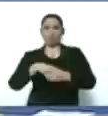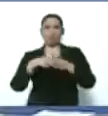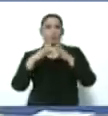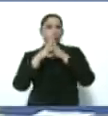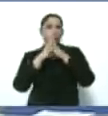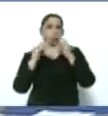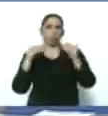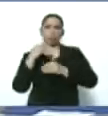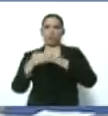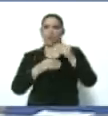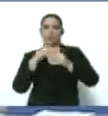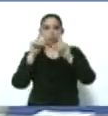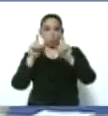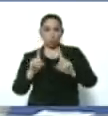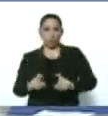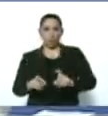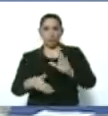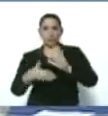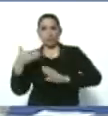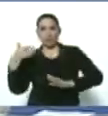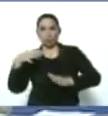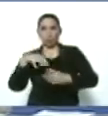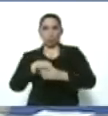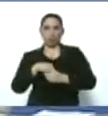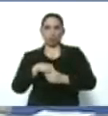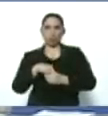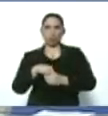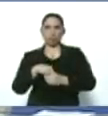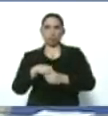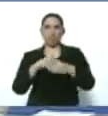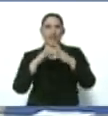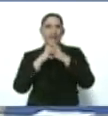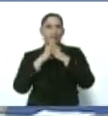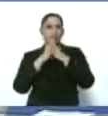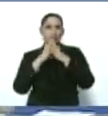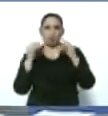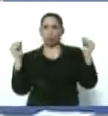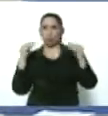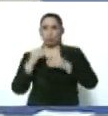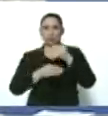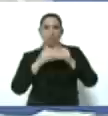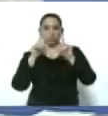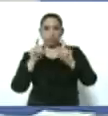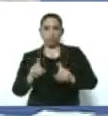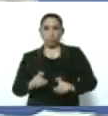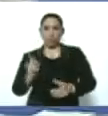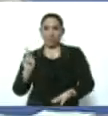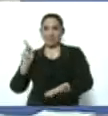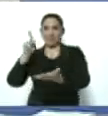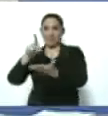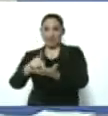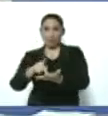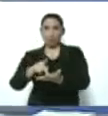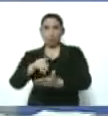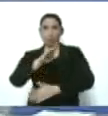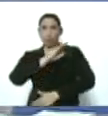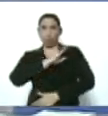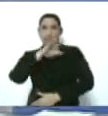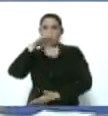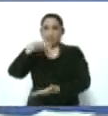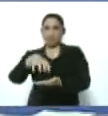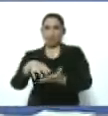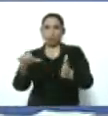se les ha hecho la prueba saliendo de la cuarentena. A todos se les ha hecho la prueba llegando a su estado de